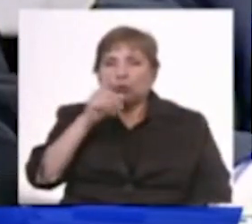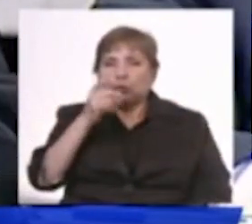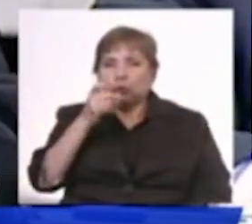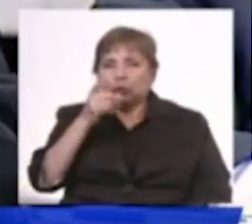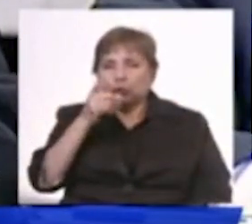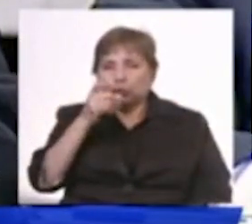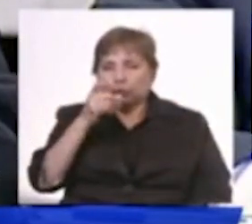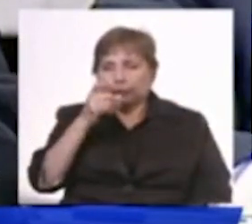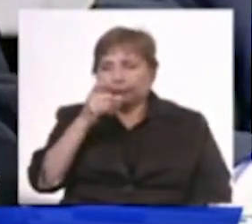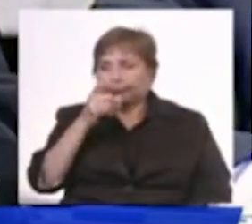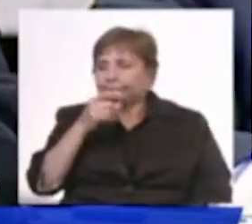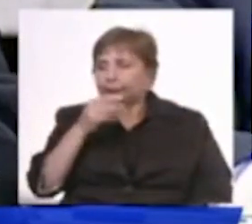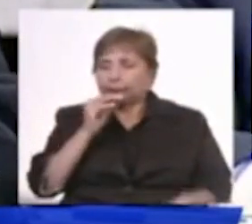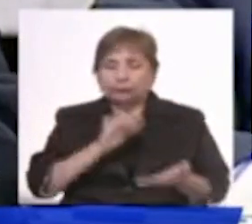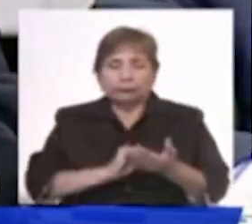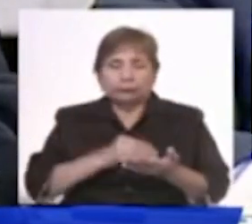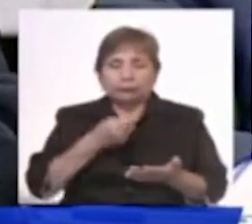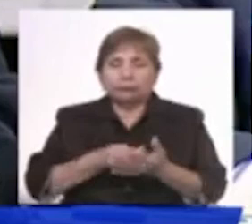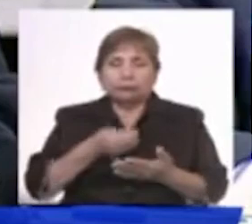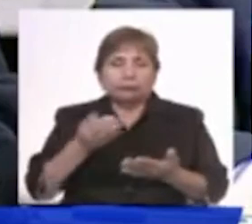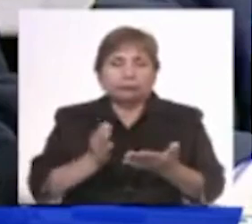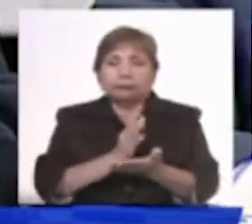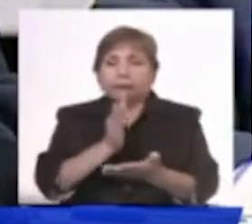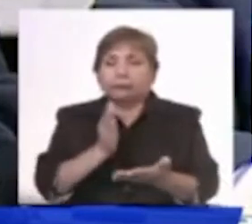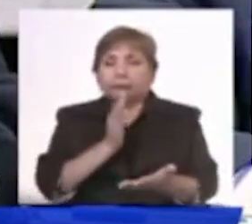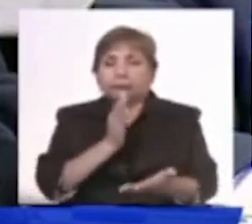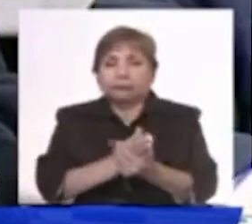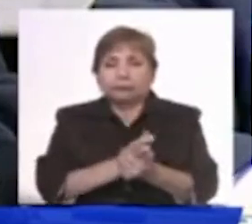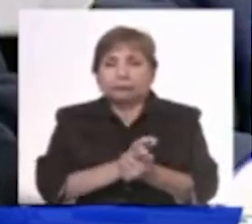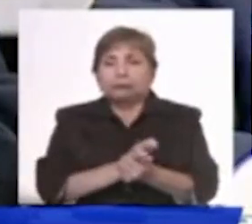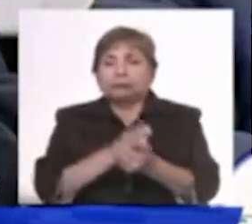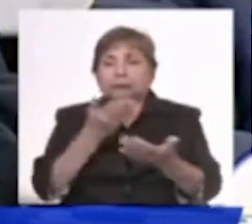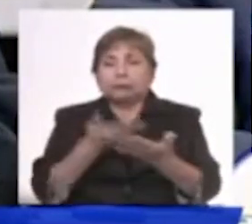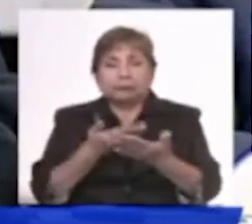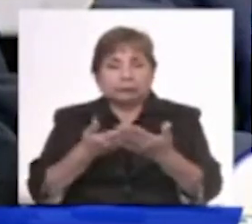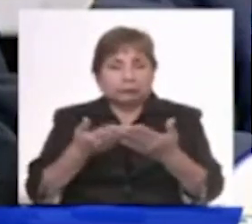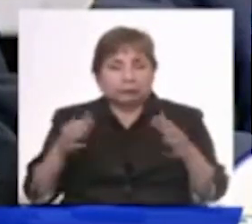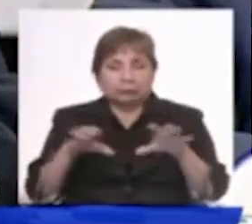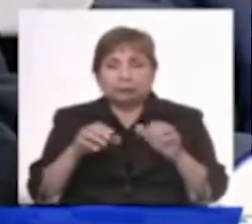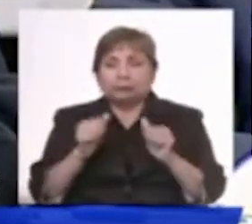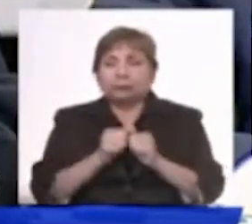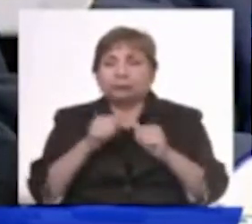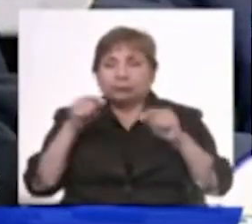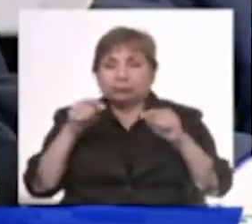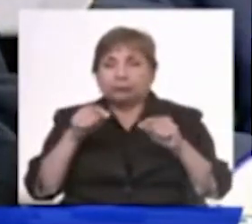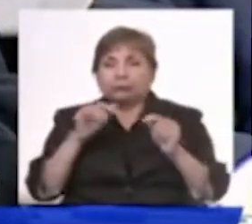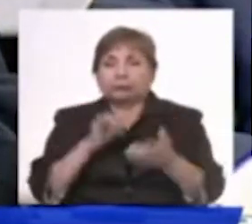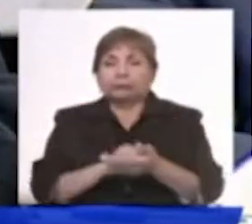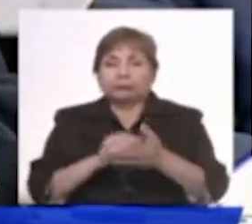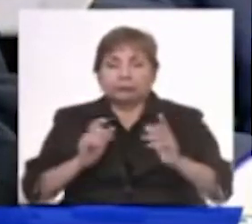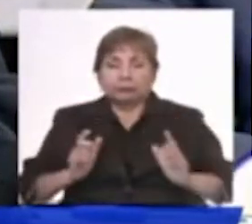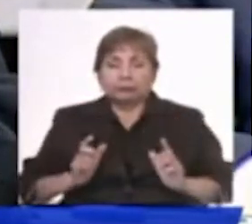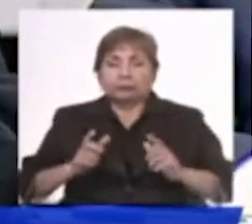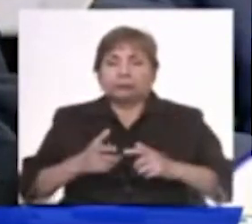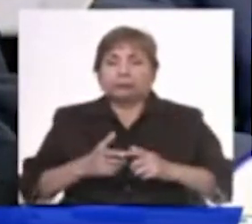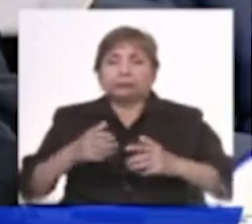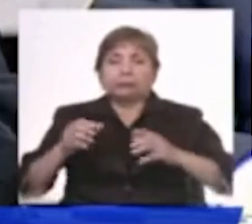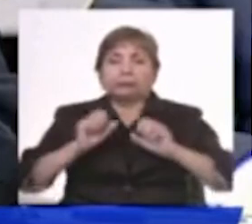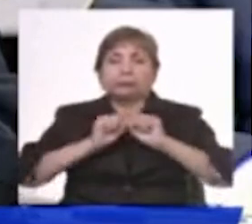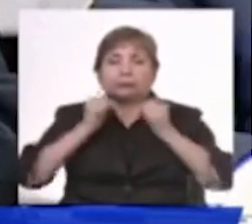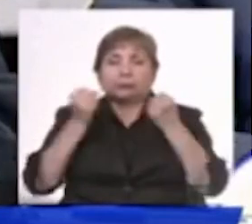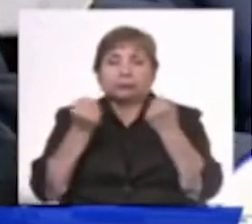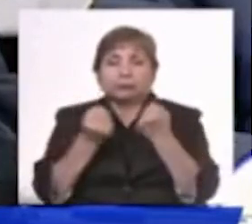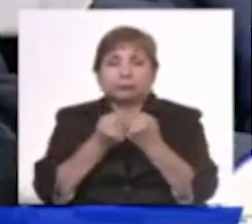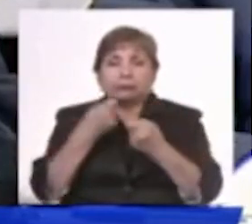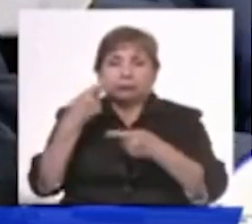sol. Además, otro problema, generalmente en el Congreso se dan sesiones